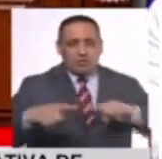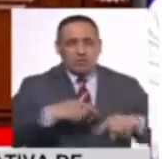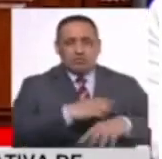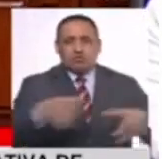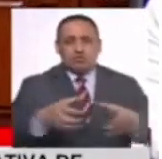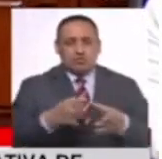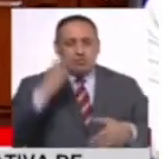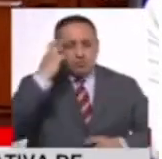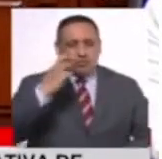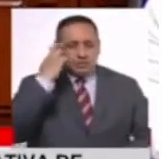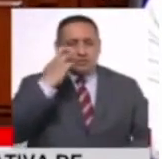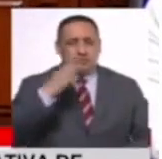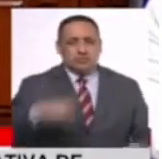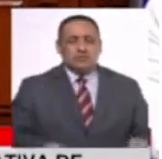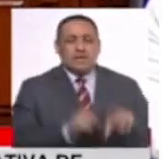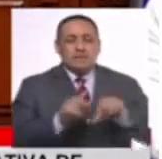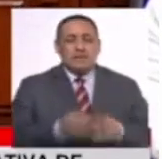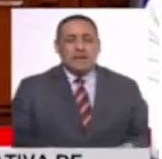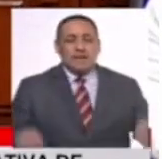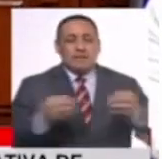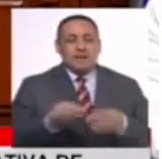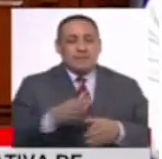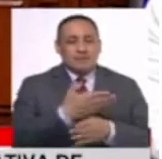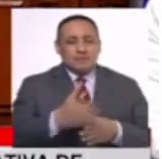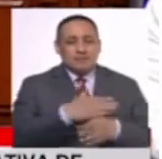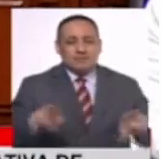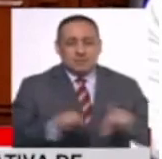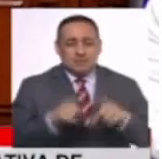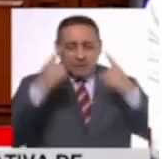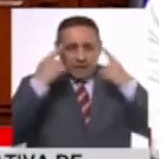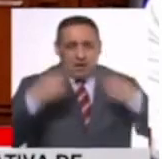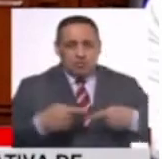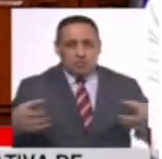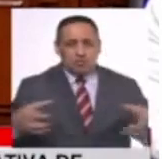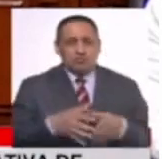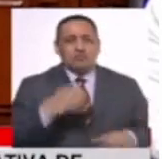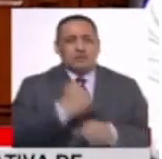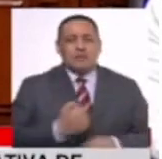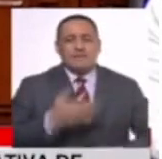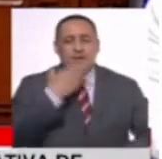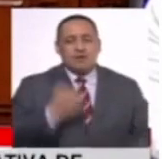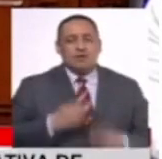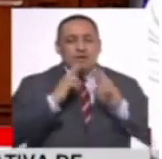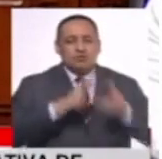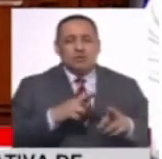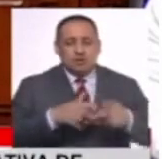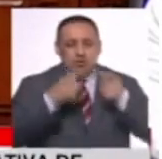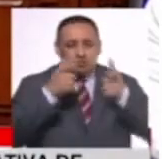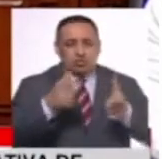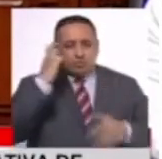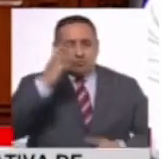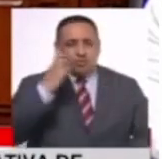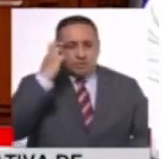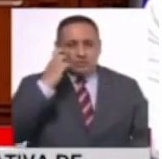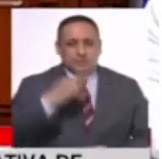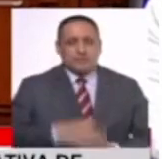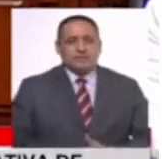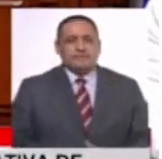entre los grupos parlamentarios. A mayor participación y consenso, mejores resultados en el control